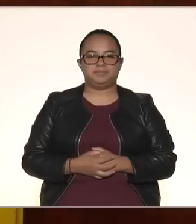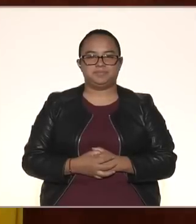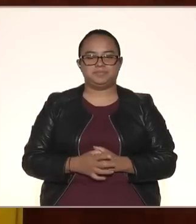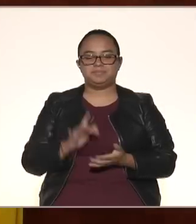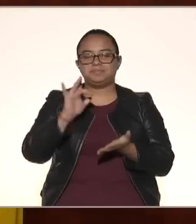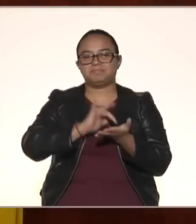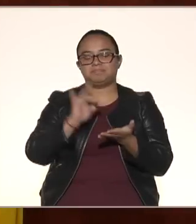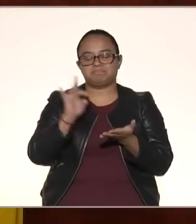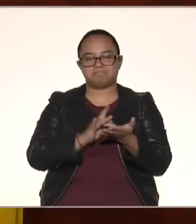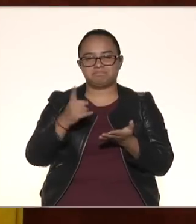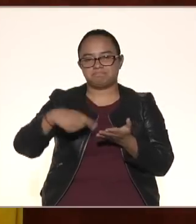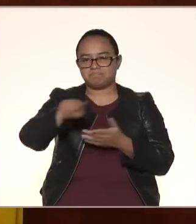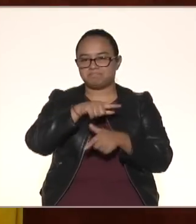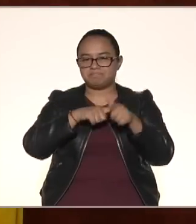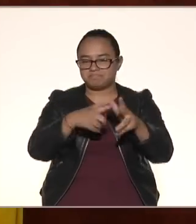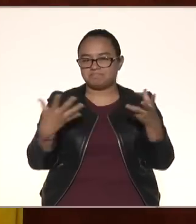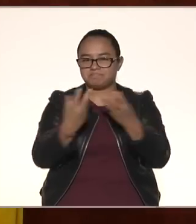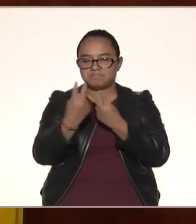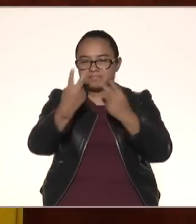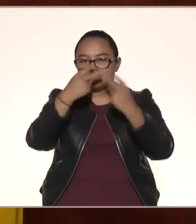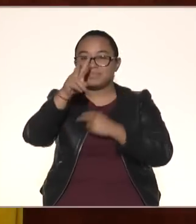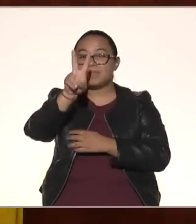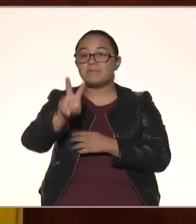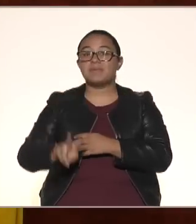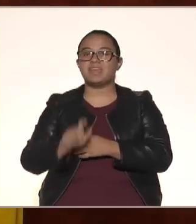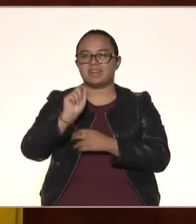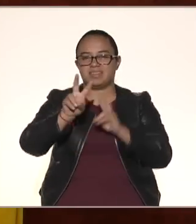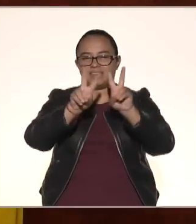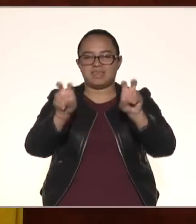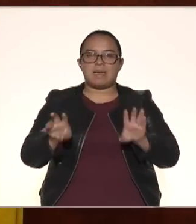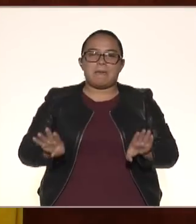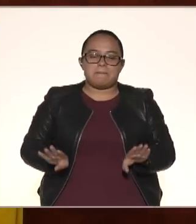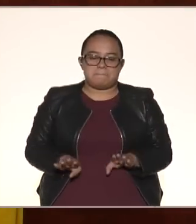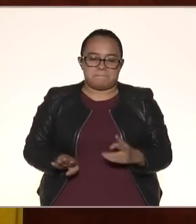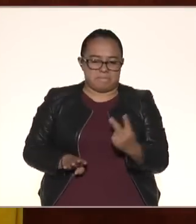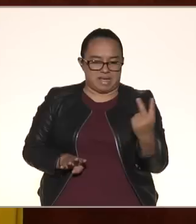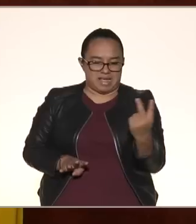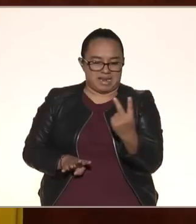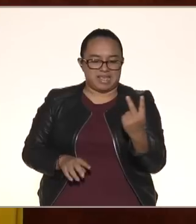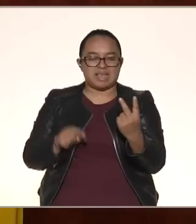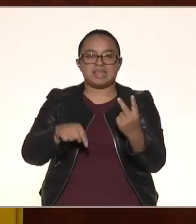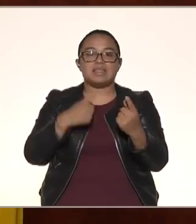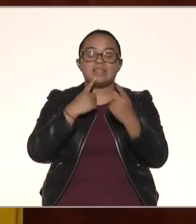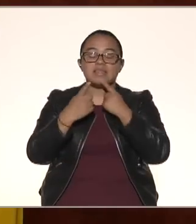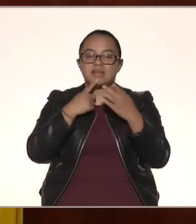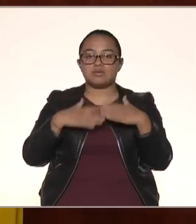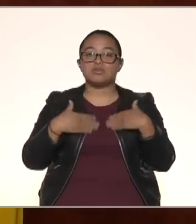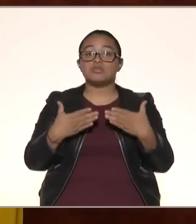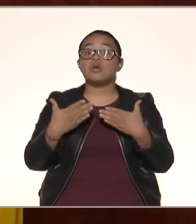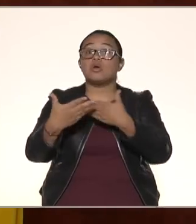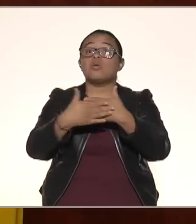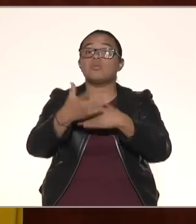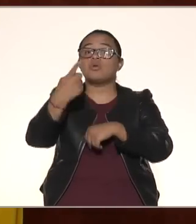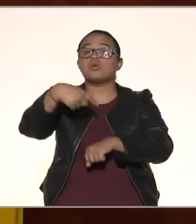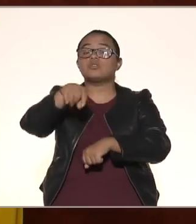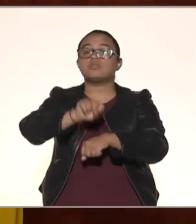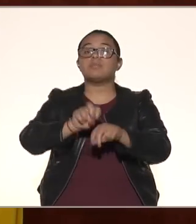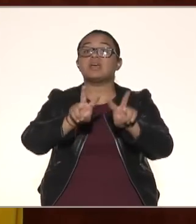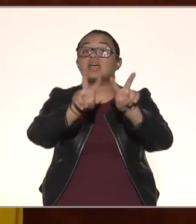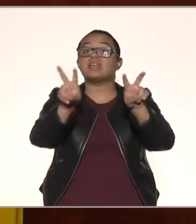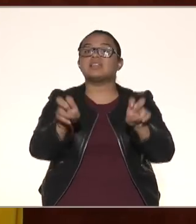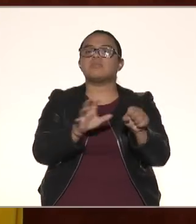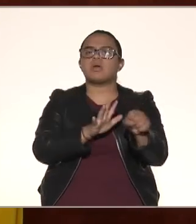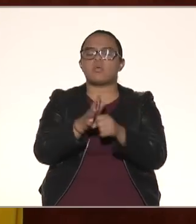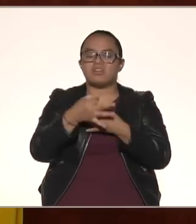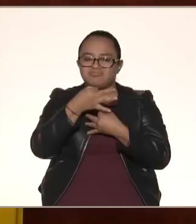Gracias por continuar con nosotros en los Viernes de Pareja de Diálogos en Confianza. Y la siguiente semana vamos a tener un tema sobre